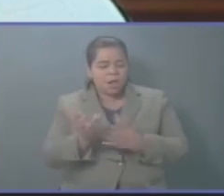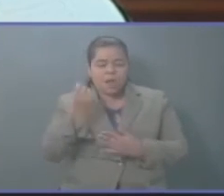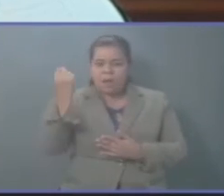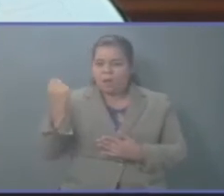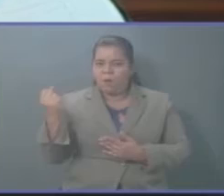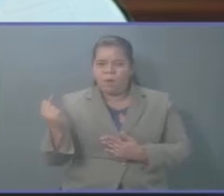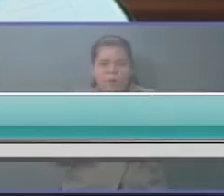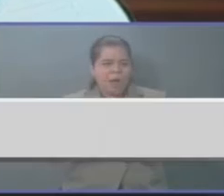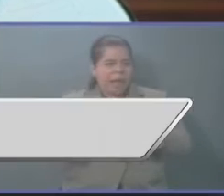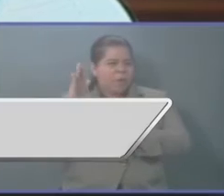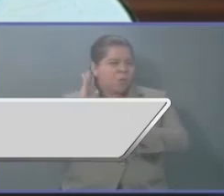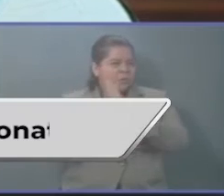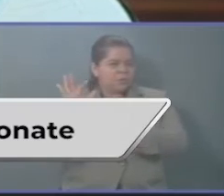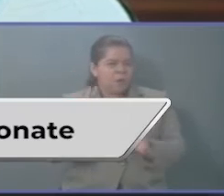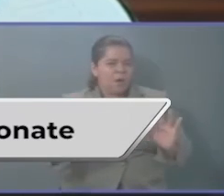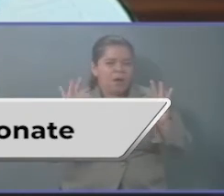algo histórico.